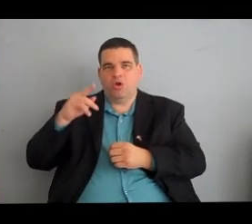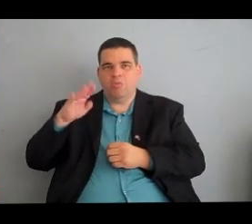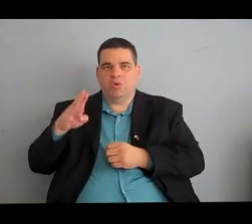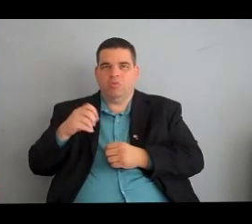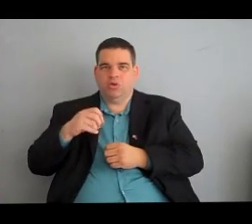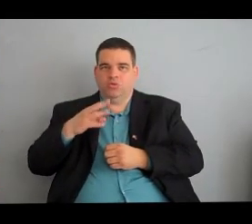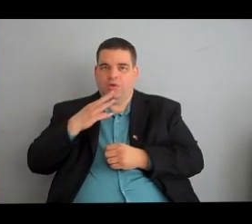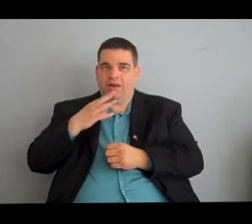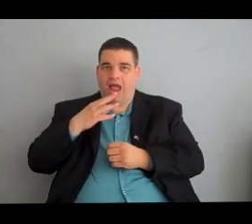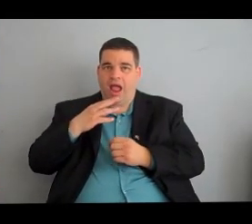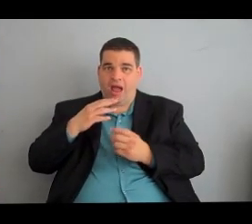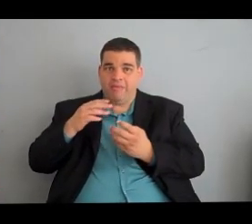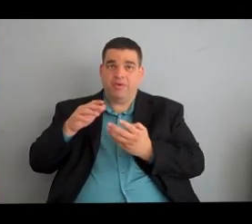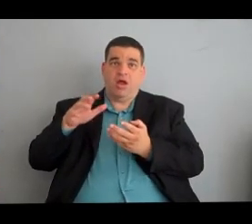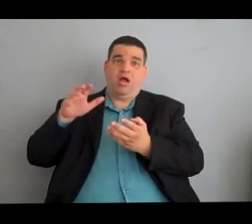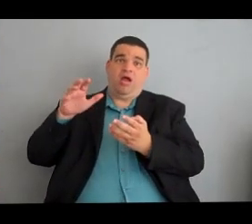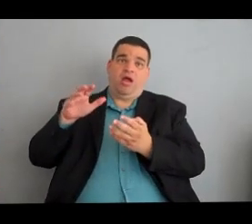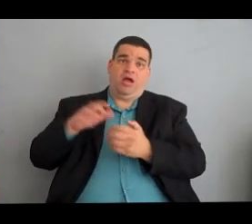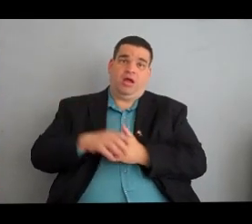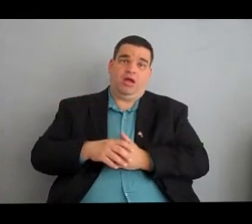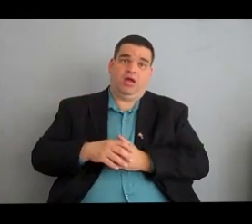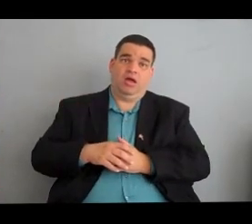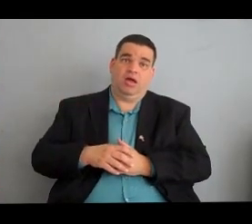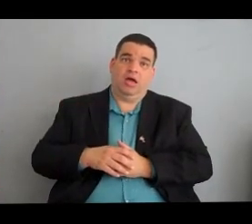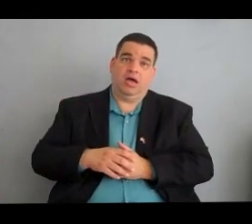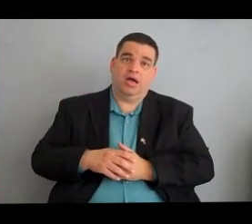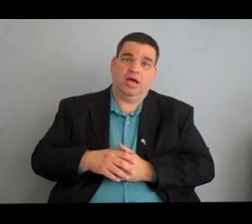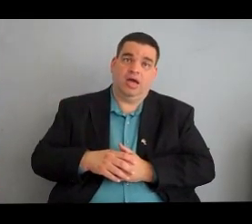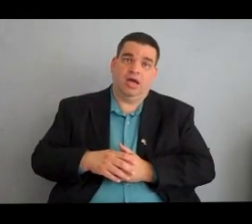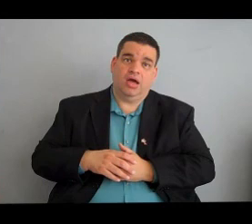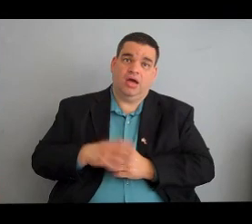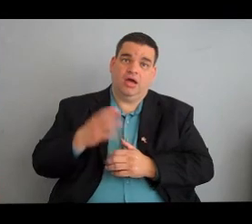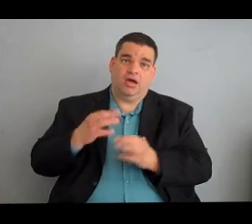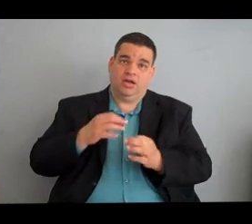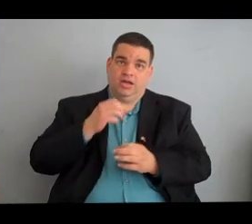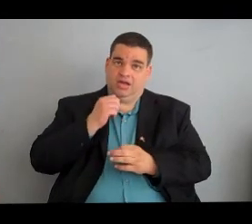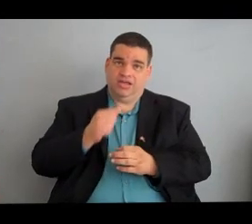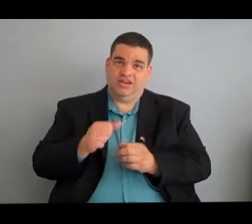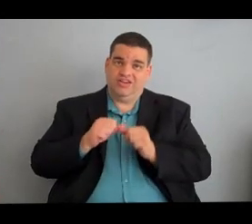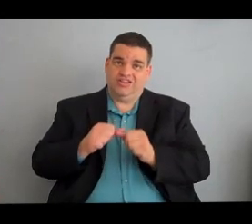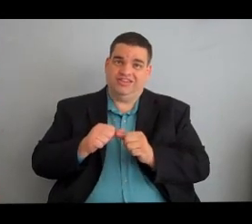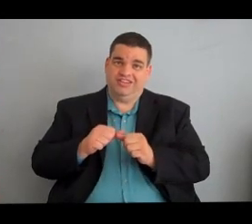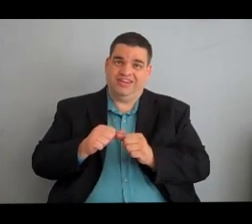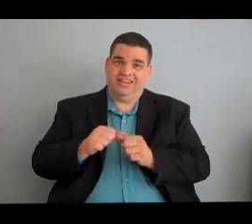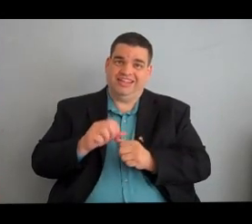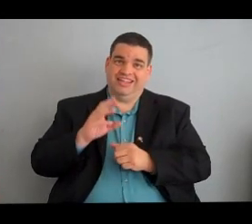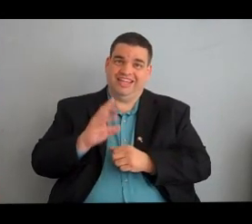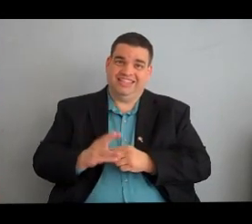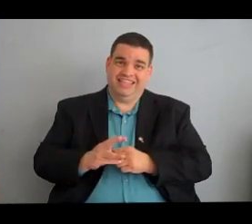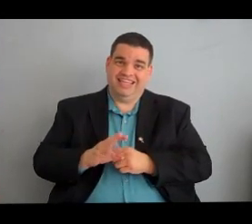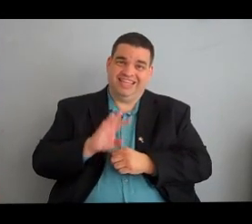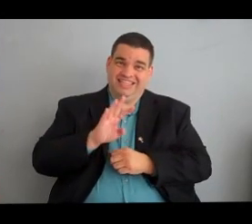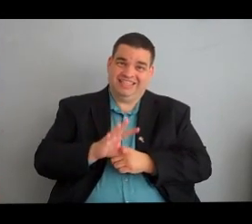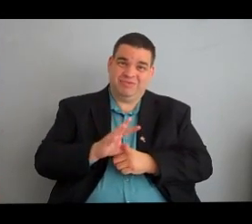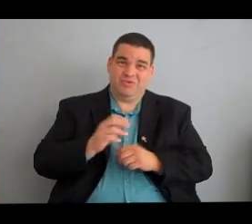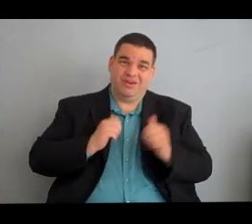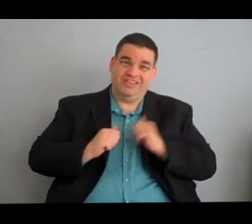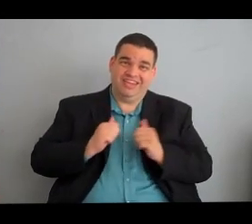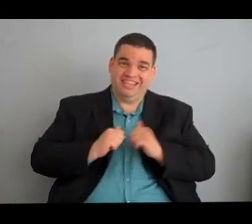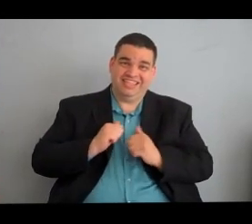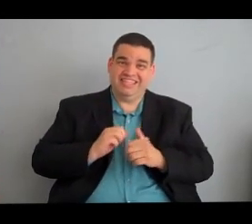pues, tengo que abrirlo porque si no, no duro a seis guisos. Ayer hicimos cuatro actividades. ¡Ay, Dios mío! Esta es la bonanza.